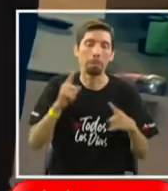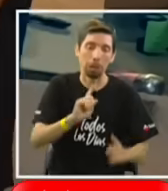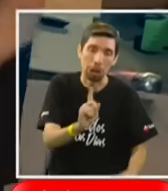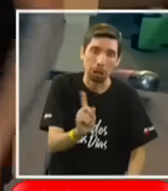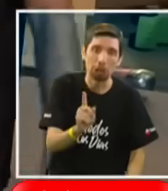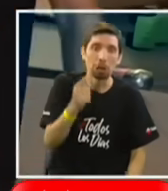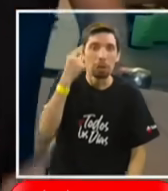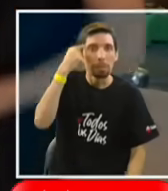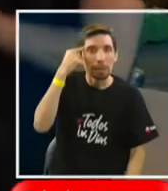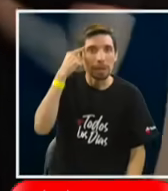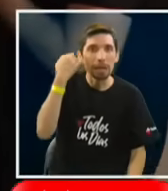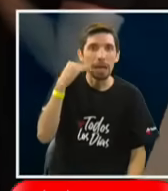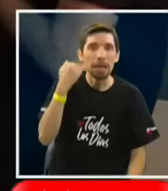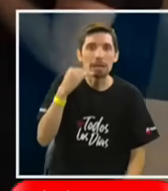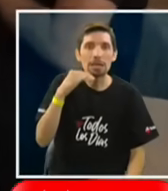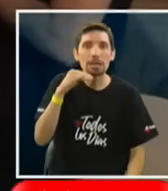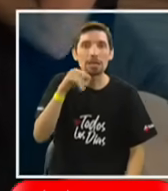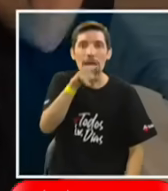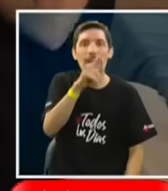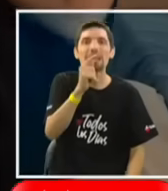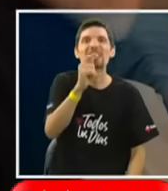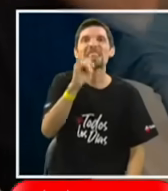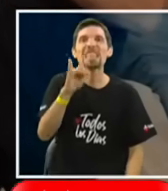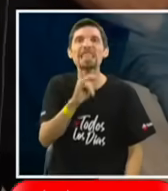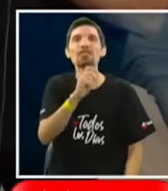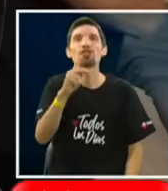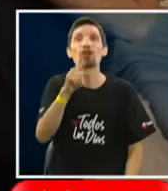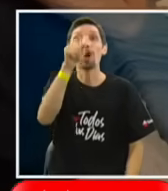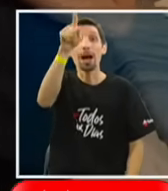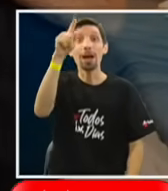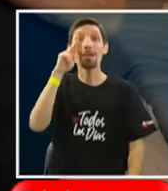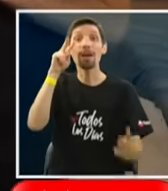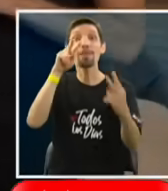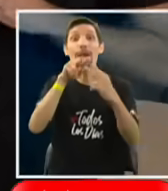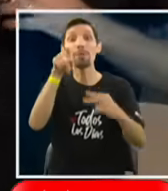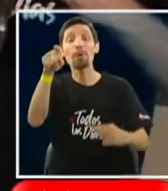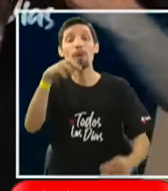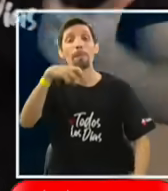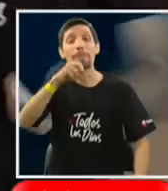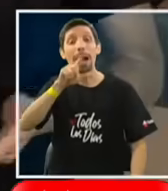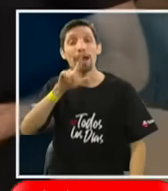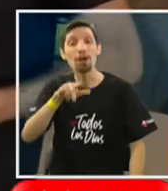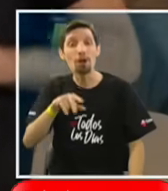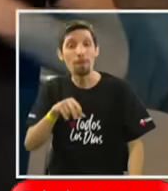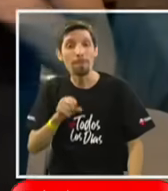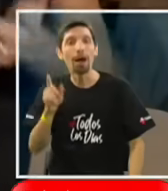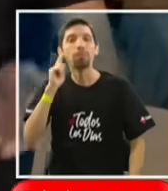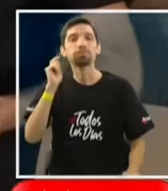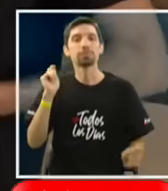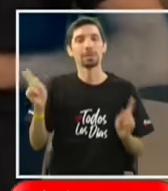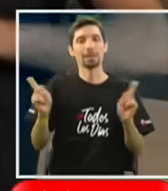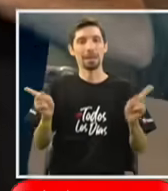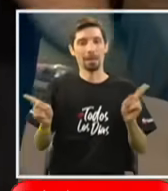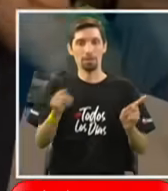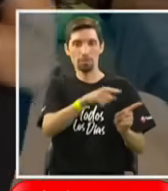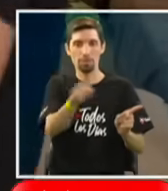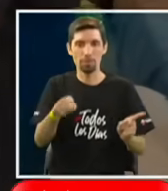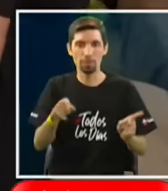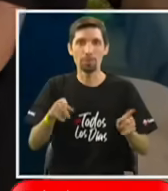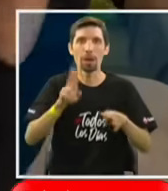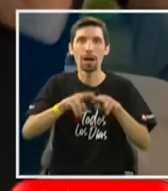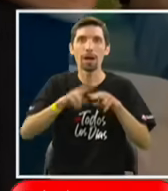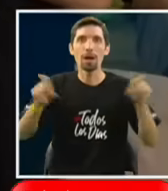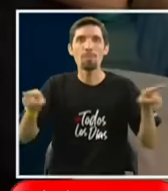están pensando en la niña del TikTok. Y allá miren lo que tenemos, está Paloma a cargo de la dirección, del montaje y de